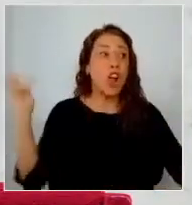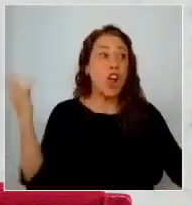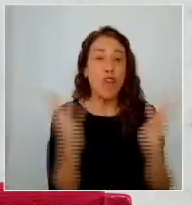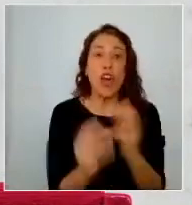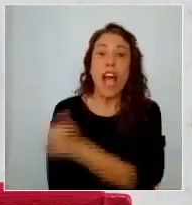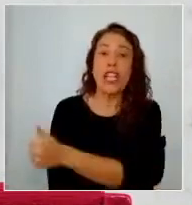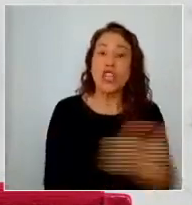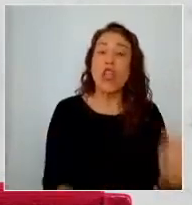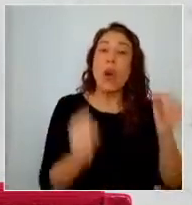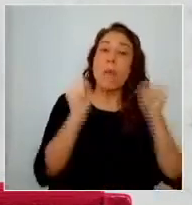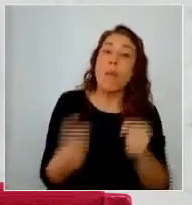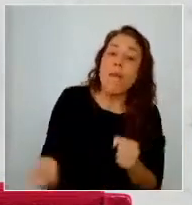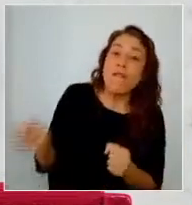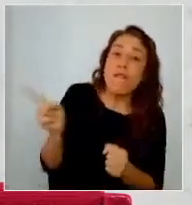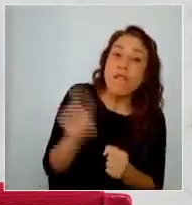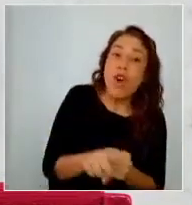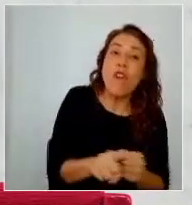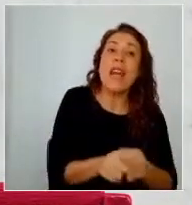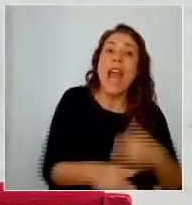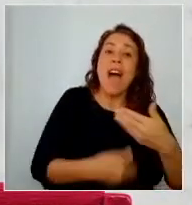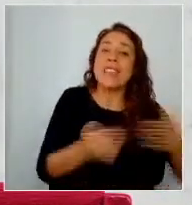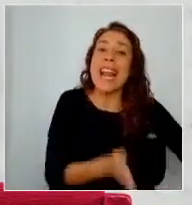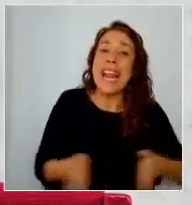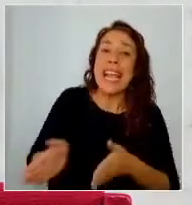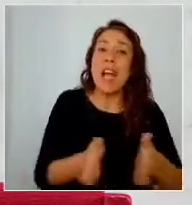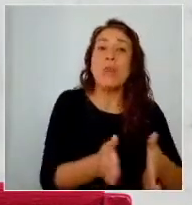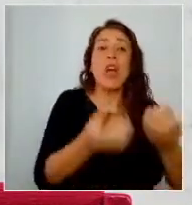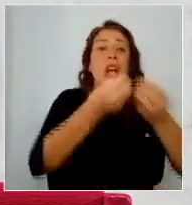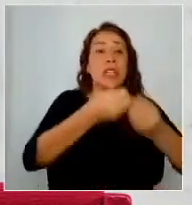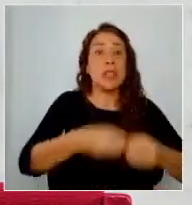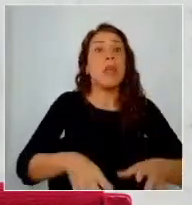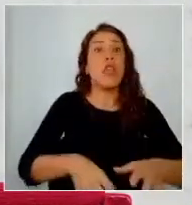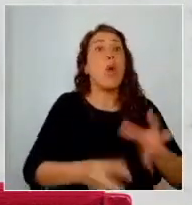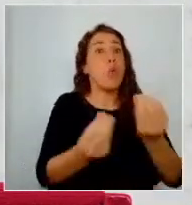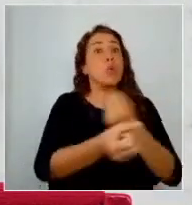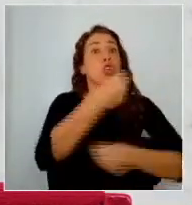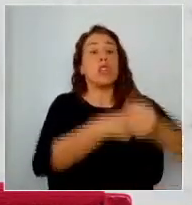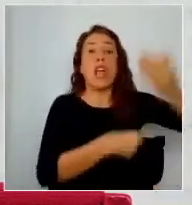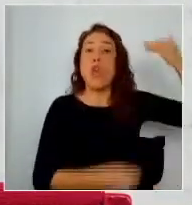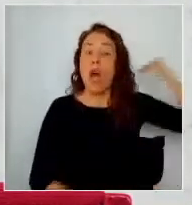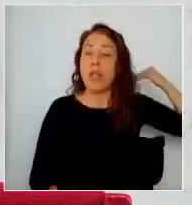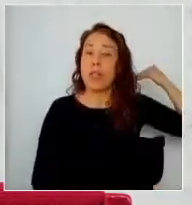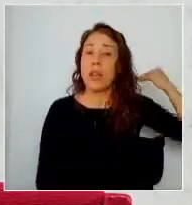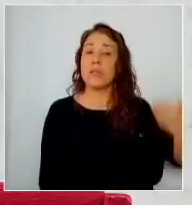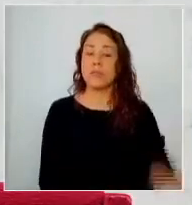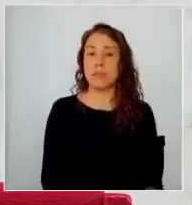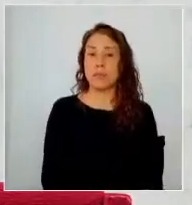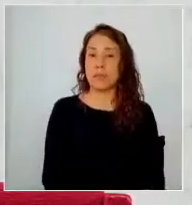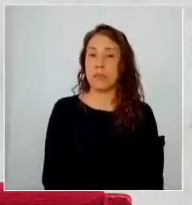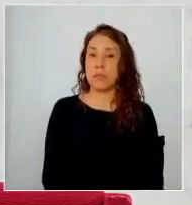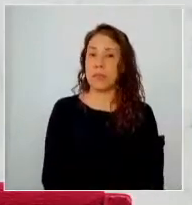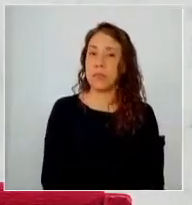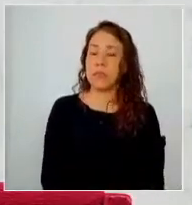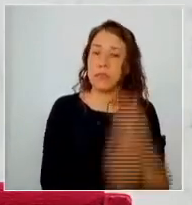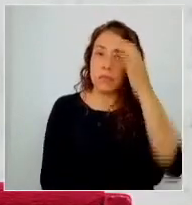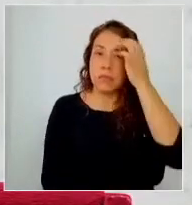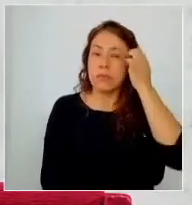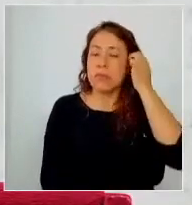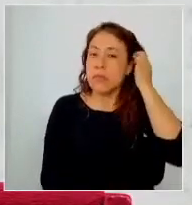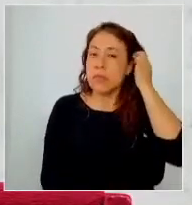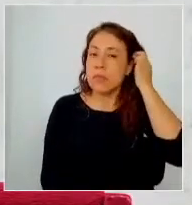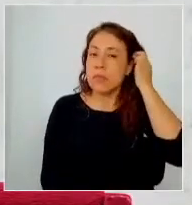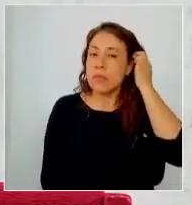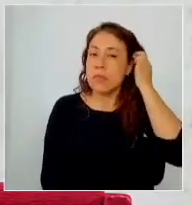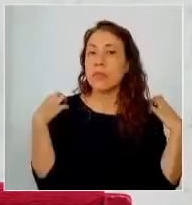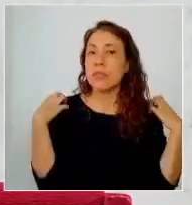retomar ese camino que insisto se perdió hace ya varios años y probablemente es una última oportunidad que tenemos para